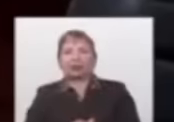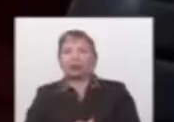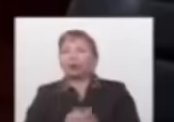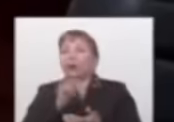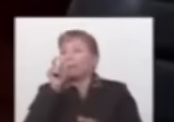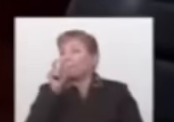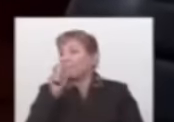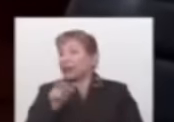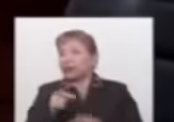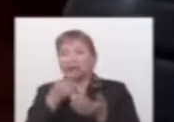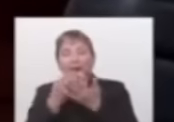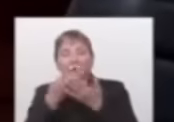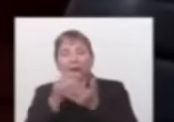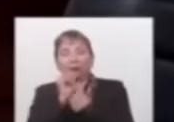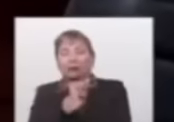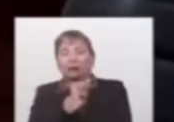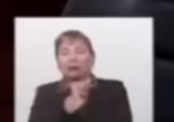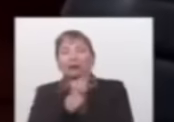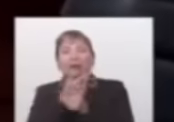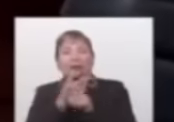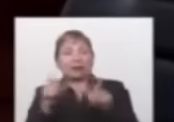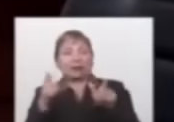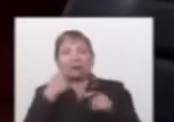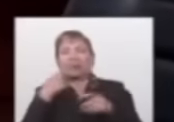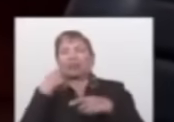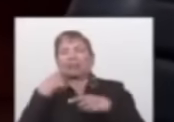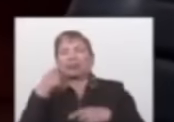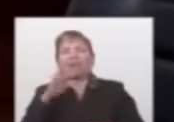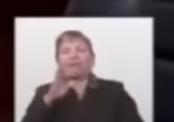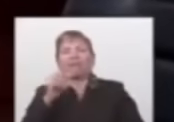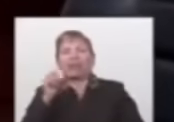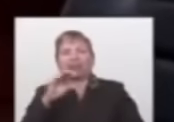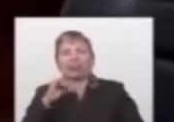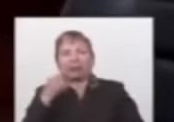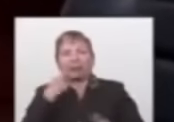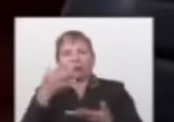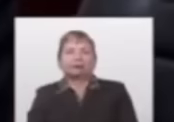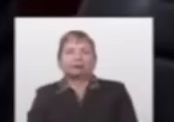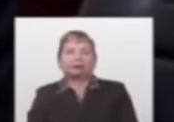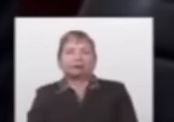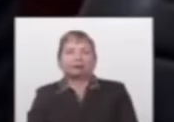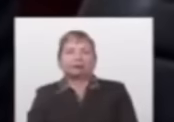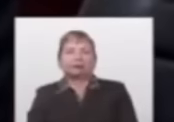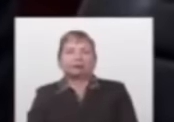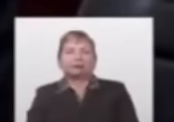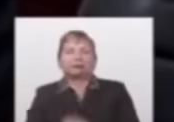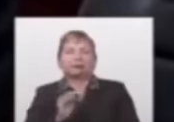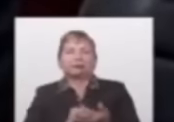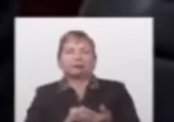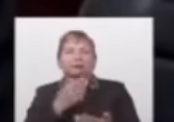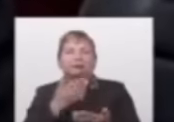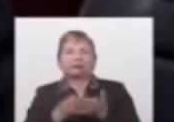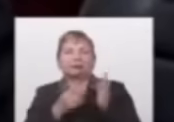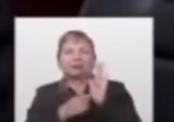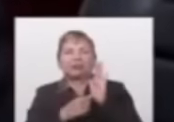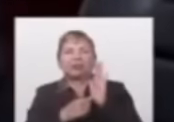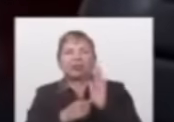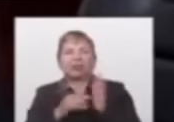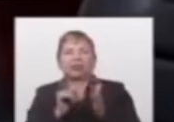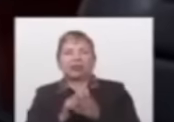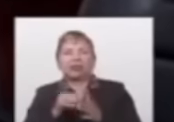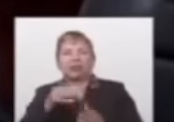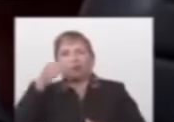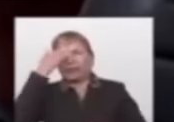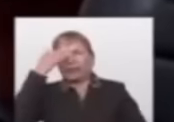una persona detenida en su libertad pueda decir falacias para obtener ella. Además, señalar, y con